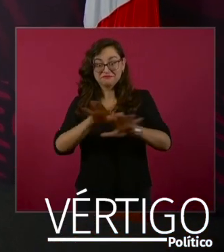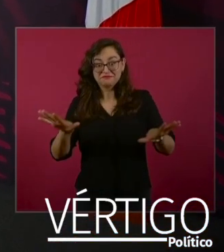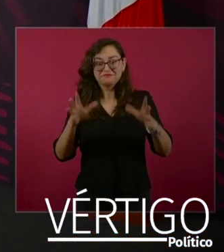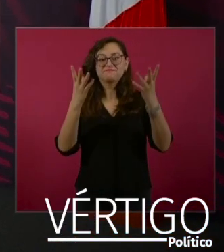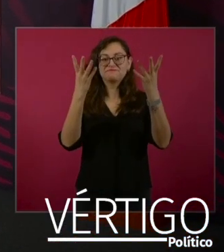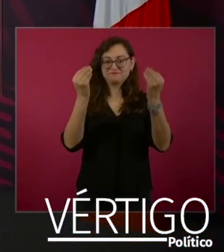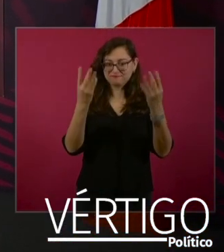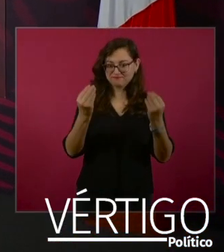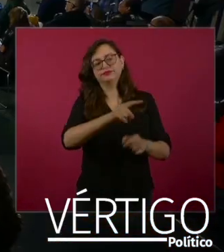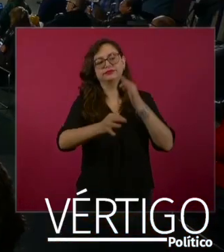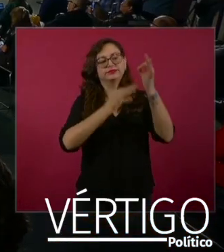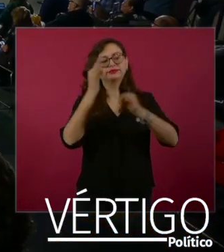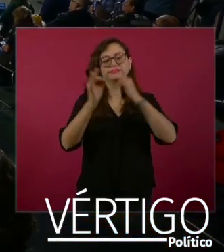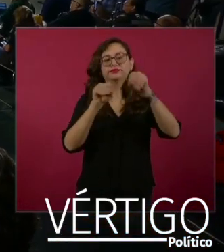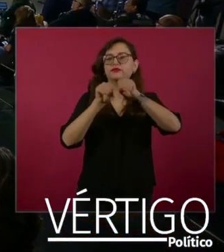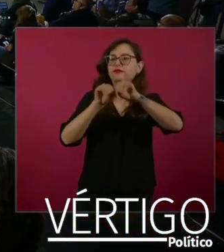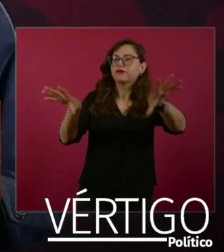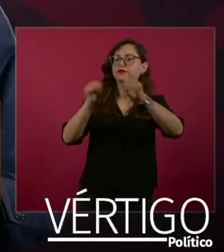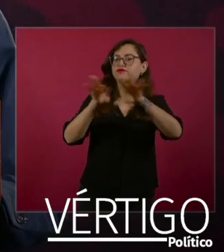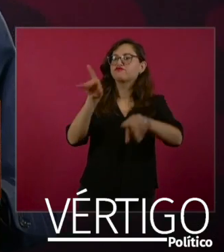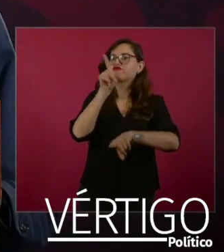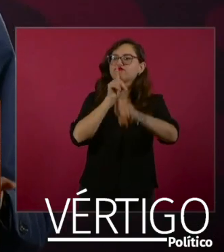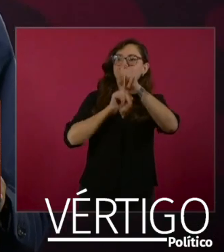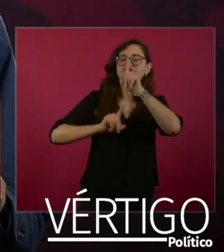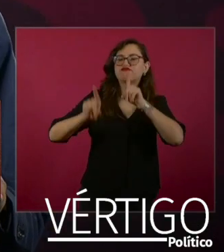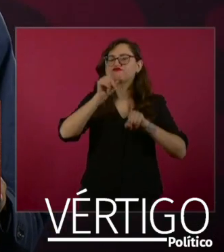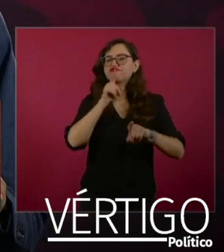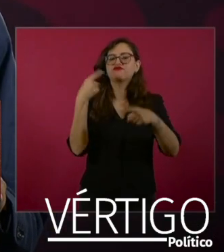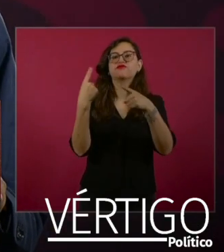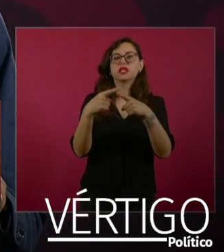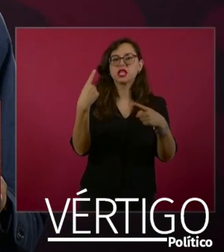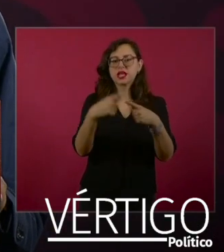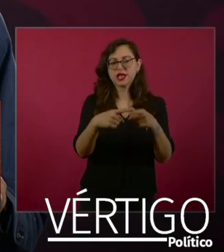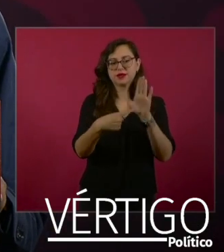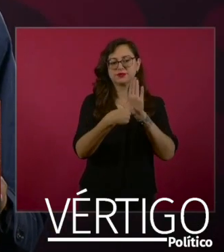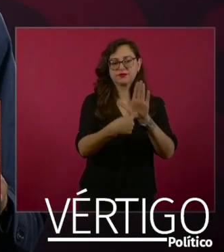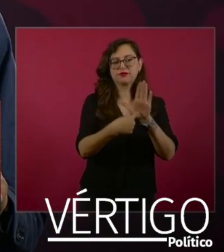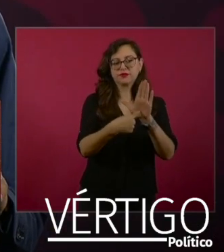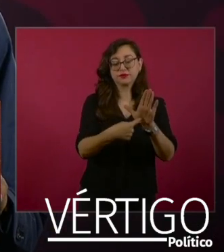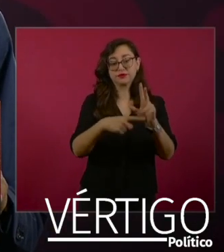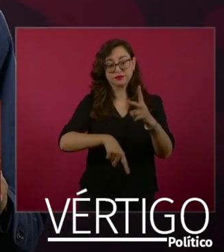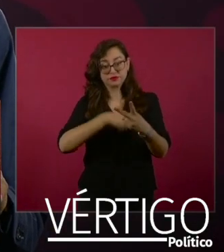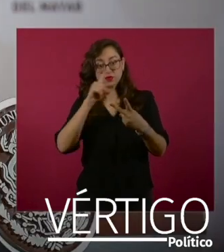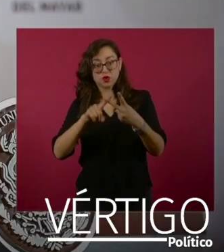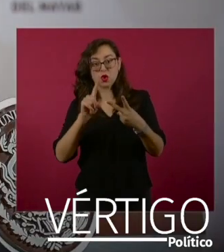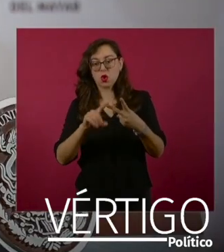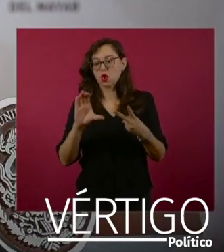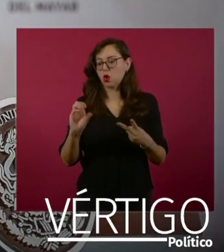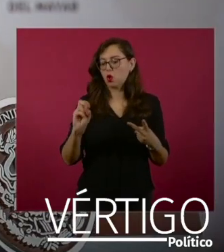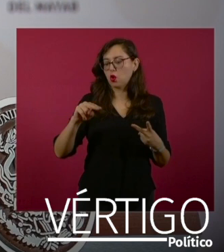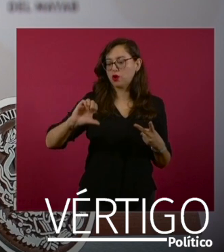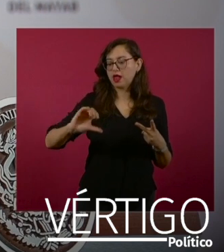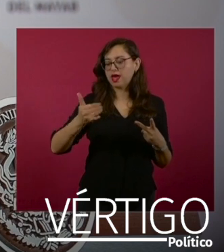poder en manos del Ejecutivo, para que sea una sola persona la que mantenga en manos todo el control de los hilos del poder del Estado, el